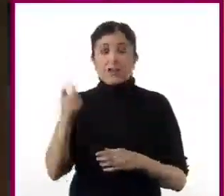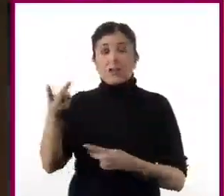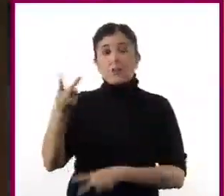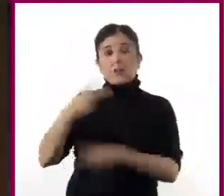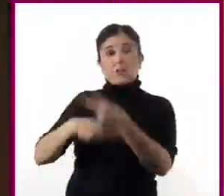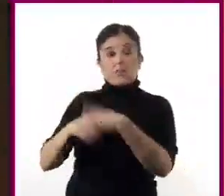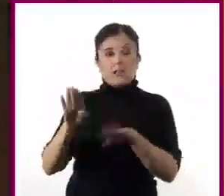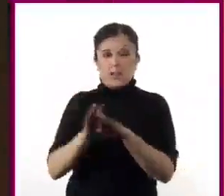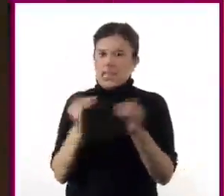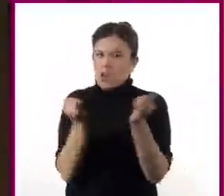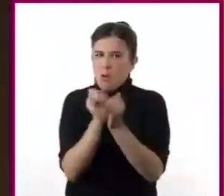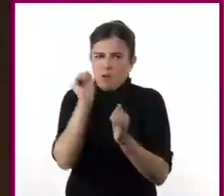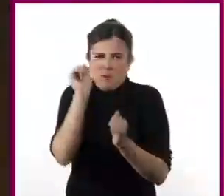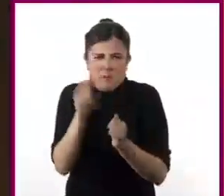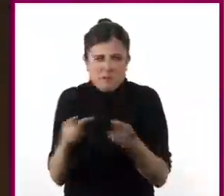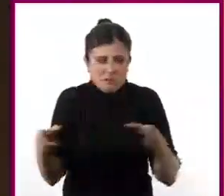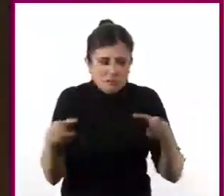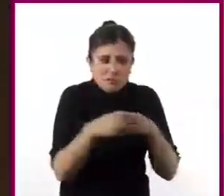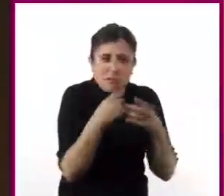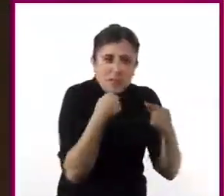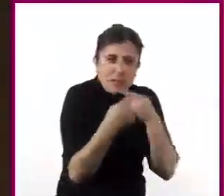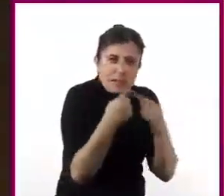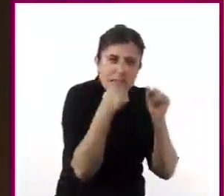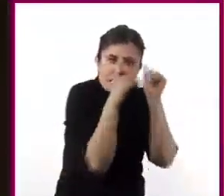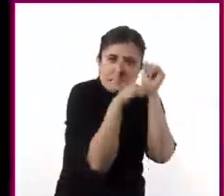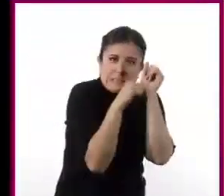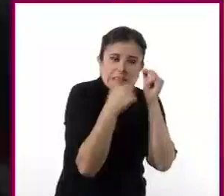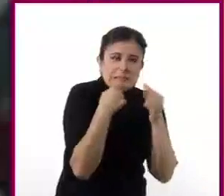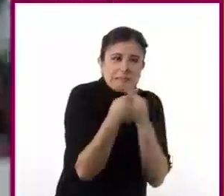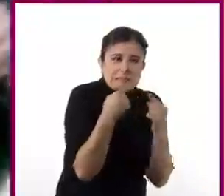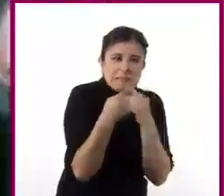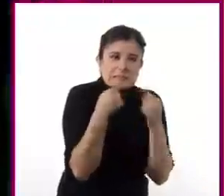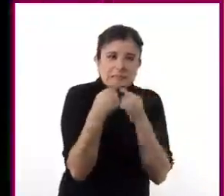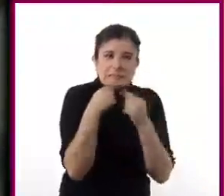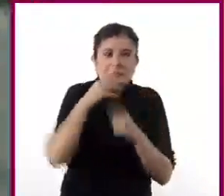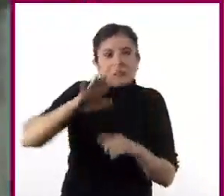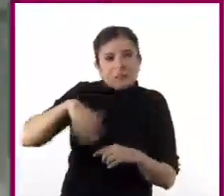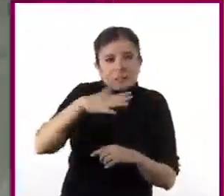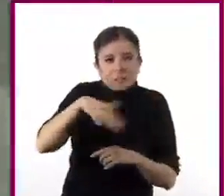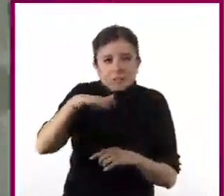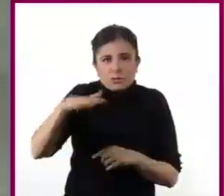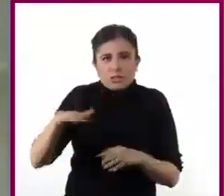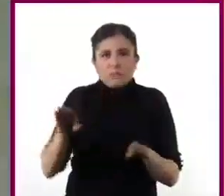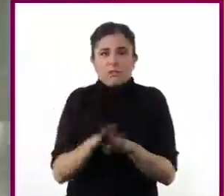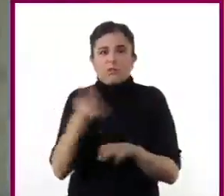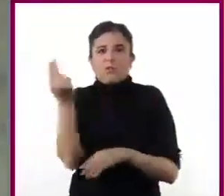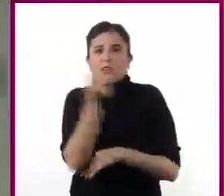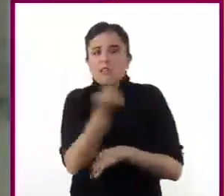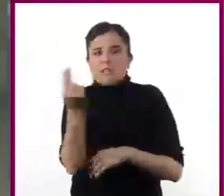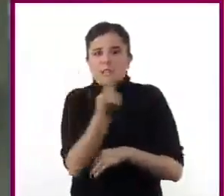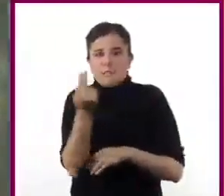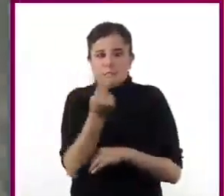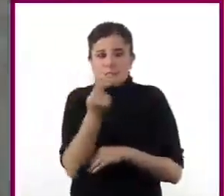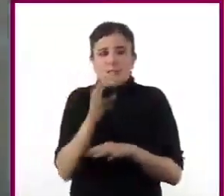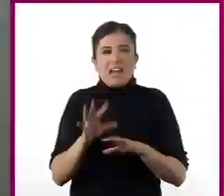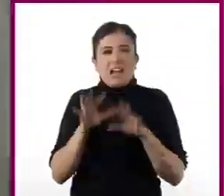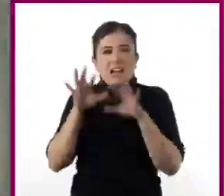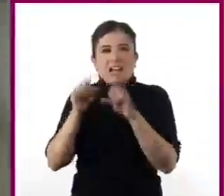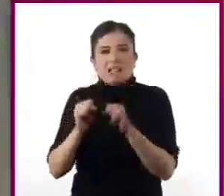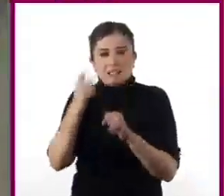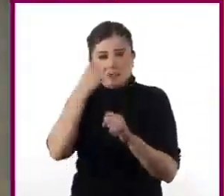una conspiración también, una conspiración que buscaba no necesariamente alcanzar